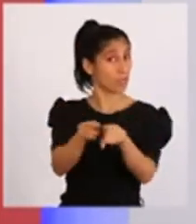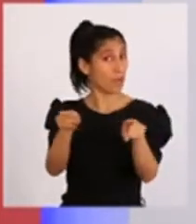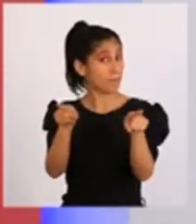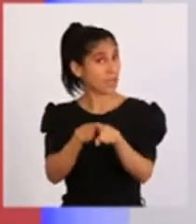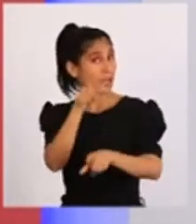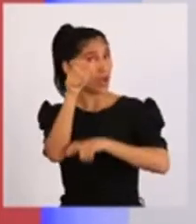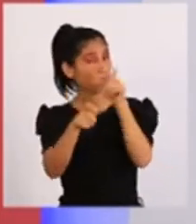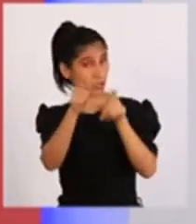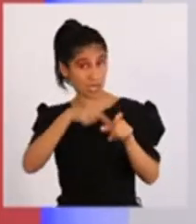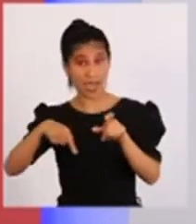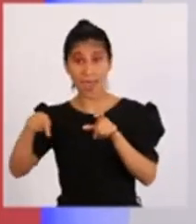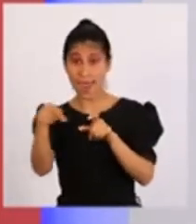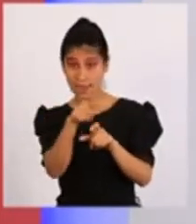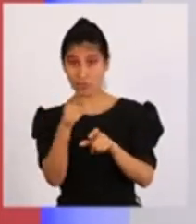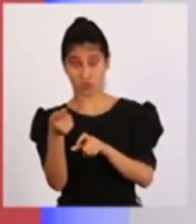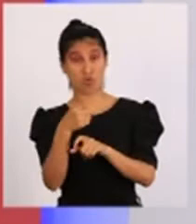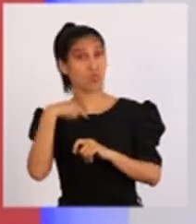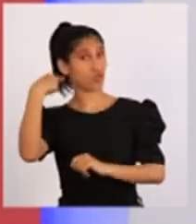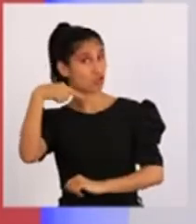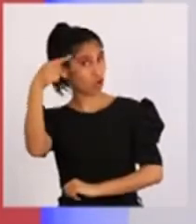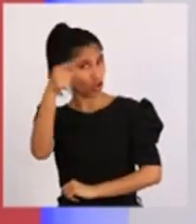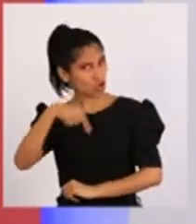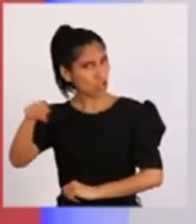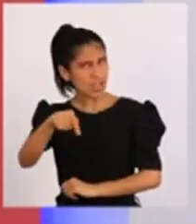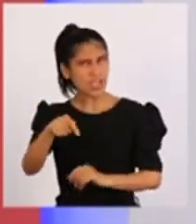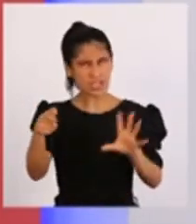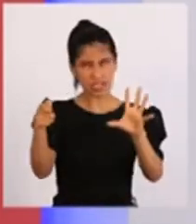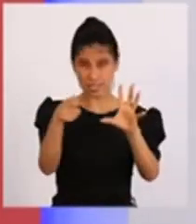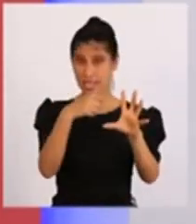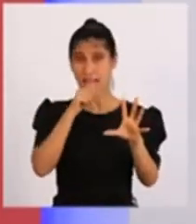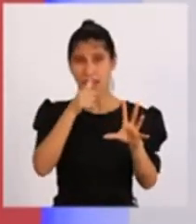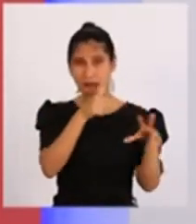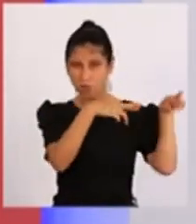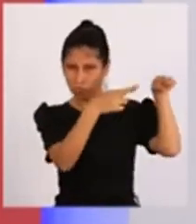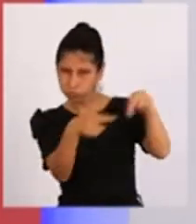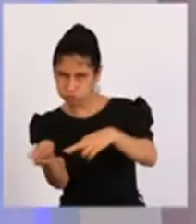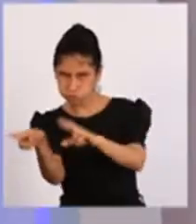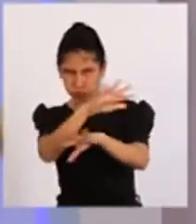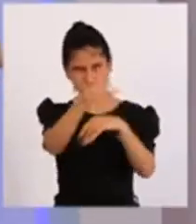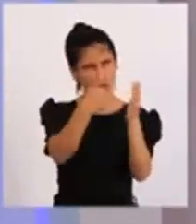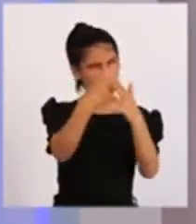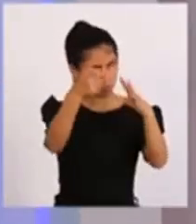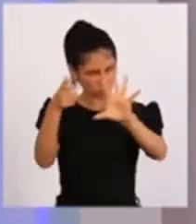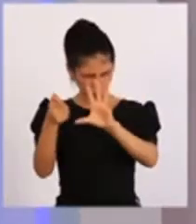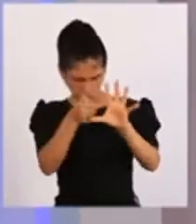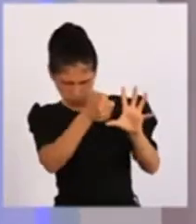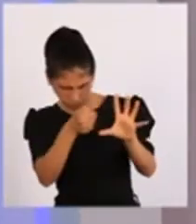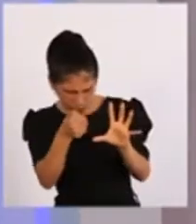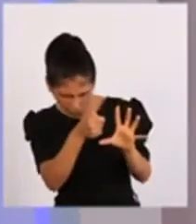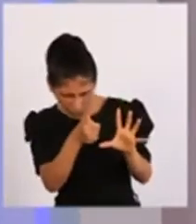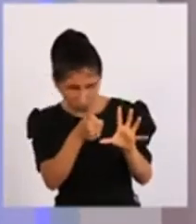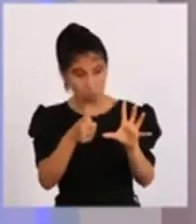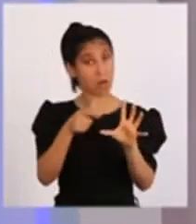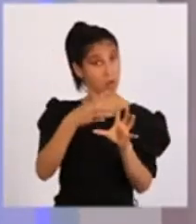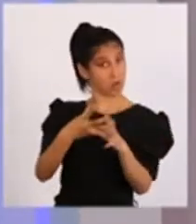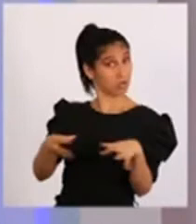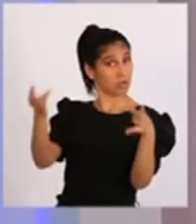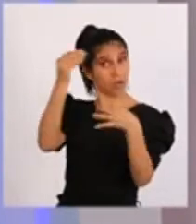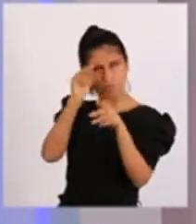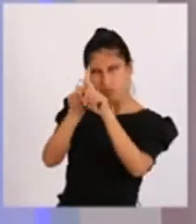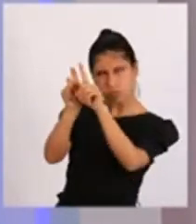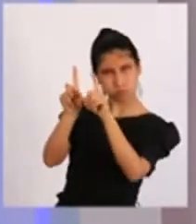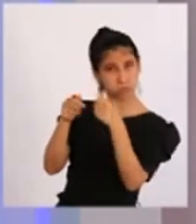personas que se encargan en su día a día a investigar formas de hacerlo posible. I will continue with my research